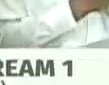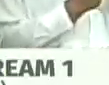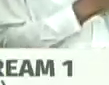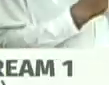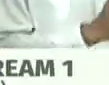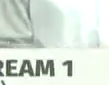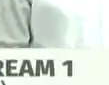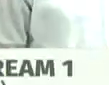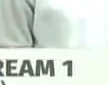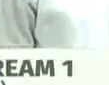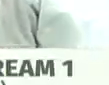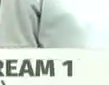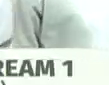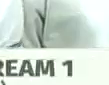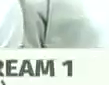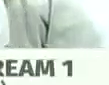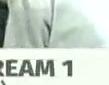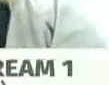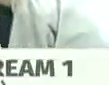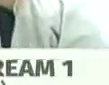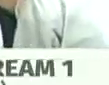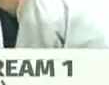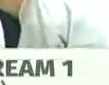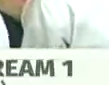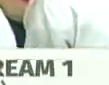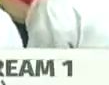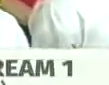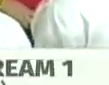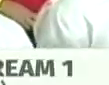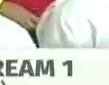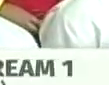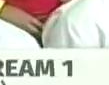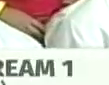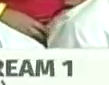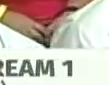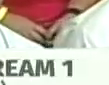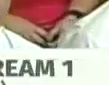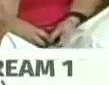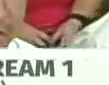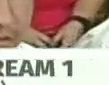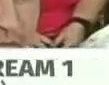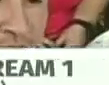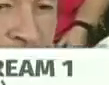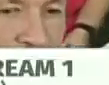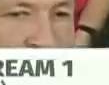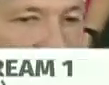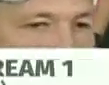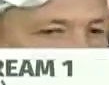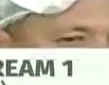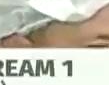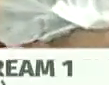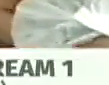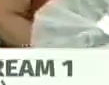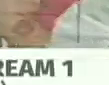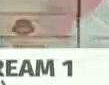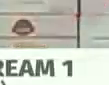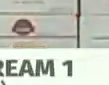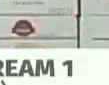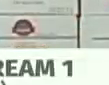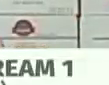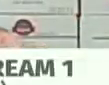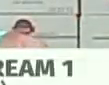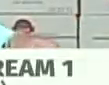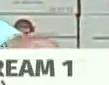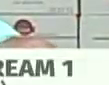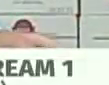desde la profundidad charallave valles del tuy estado miranda le